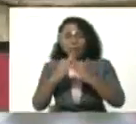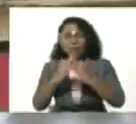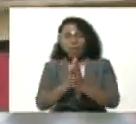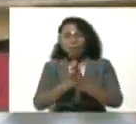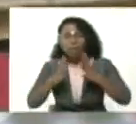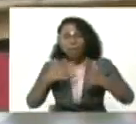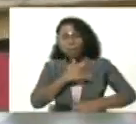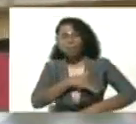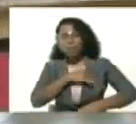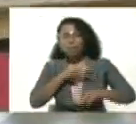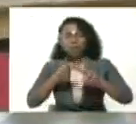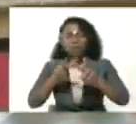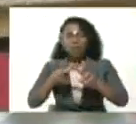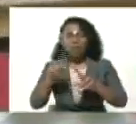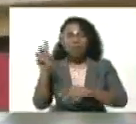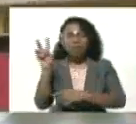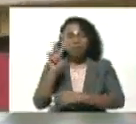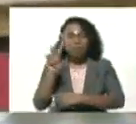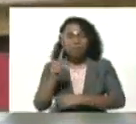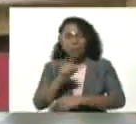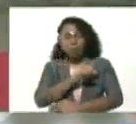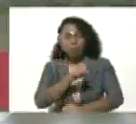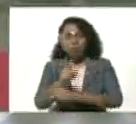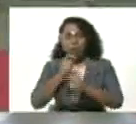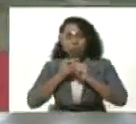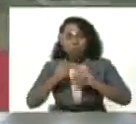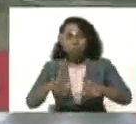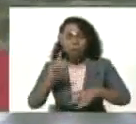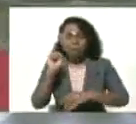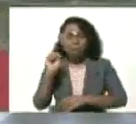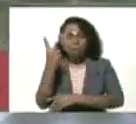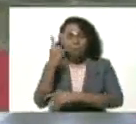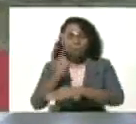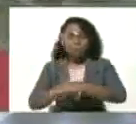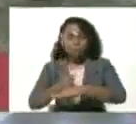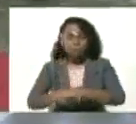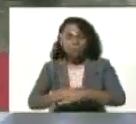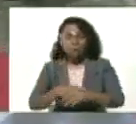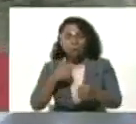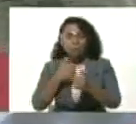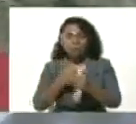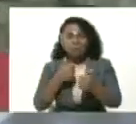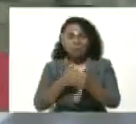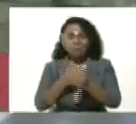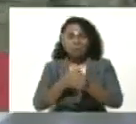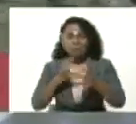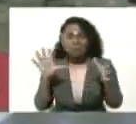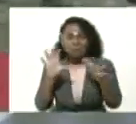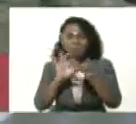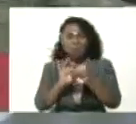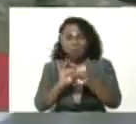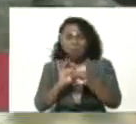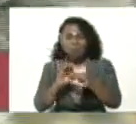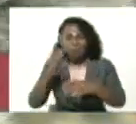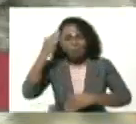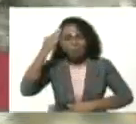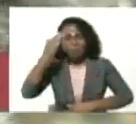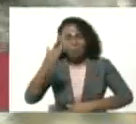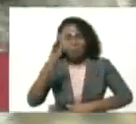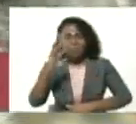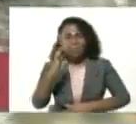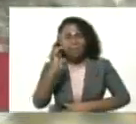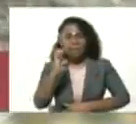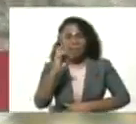Misión Vivienda Venezuela, como usted lo ordenó, se desplegó desde el primer momento en la asistencia articulada con el comandante de la red y mi